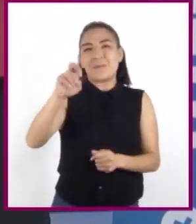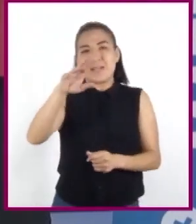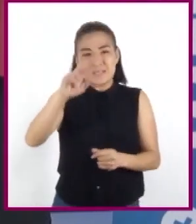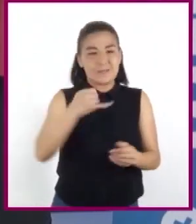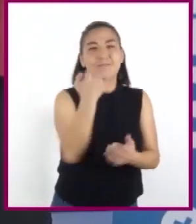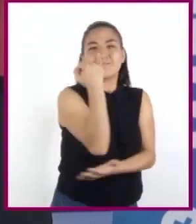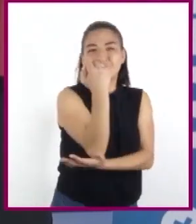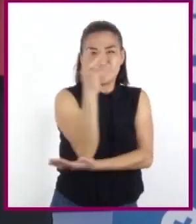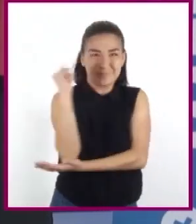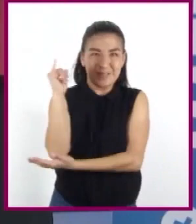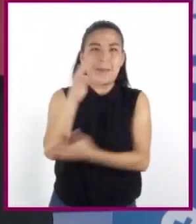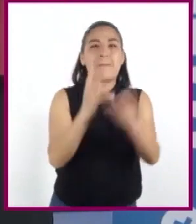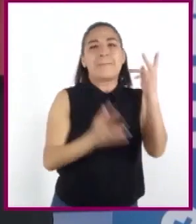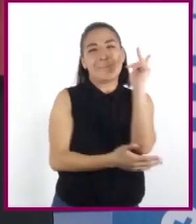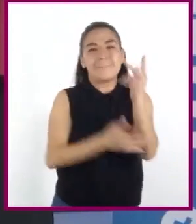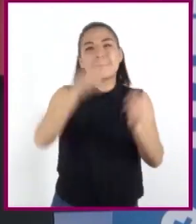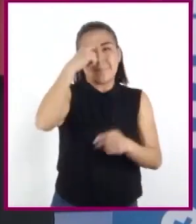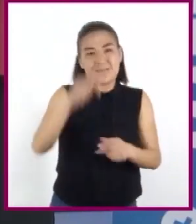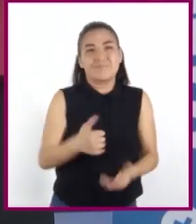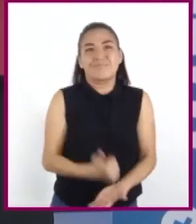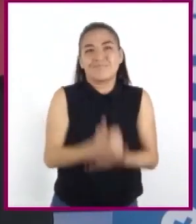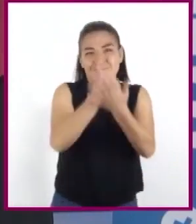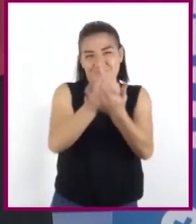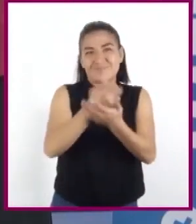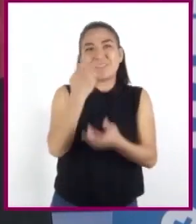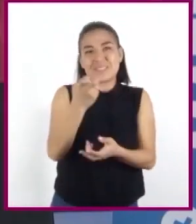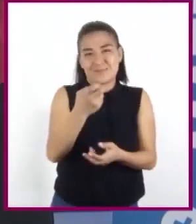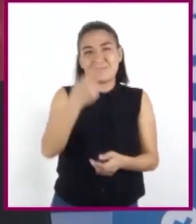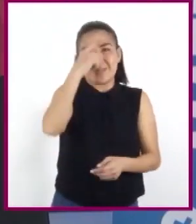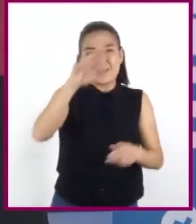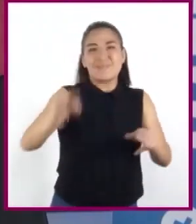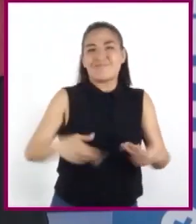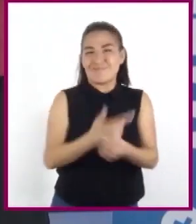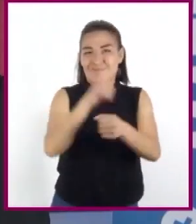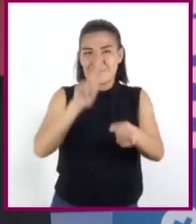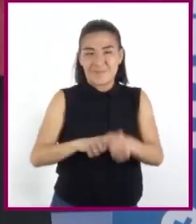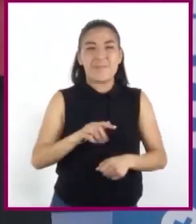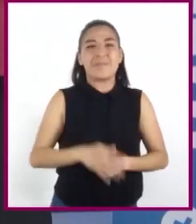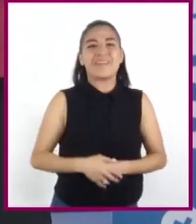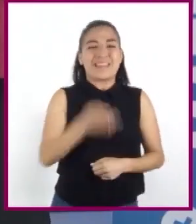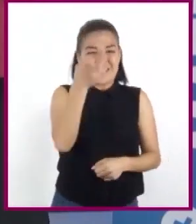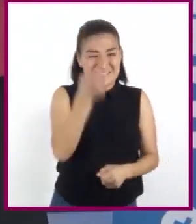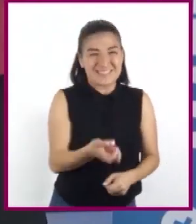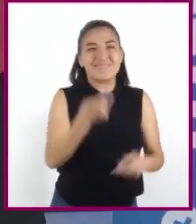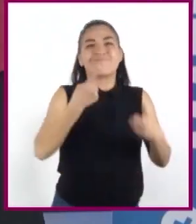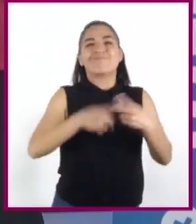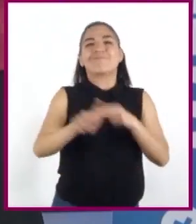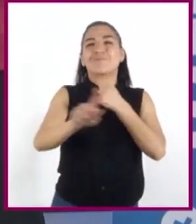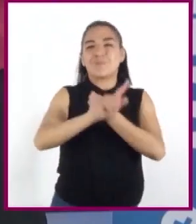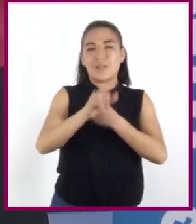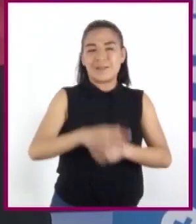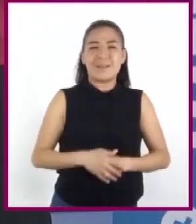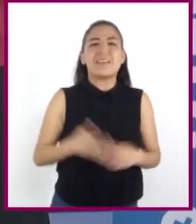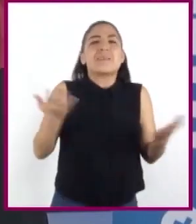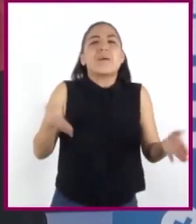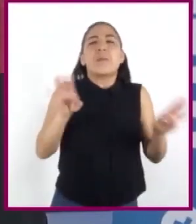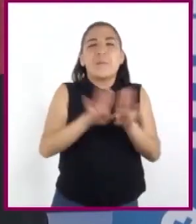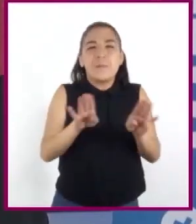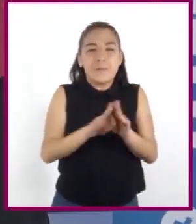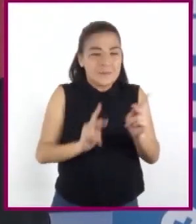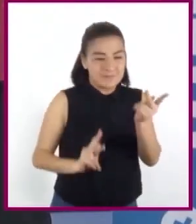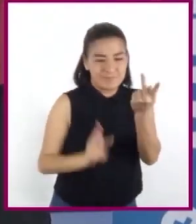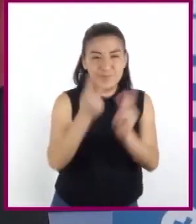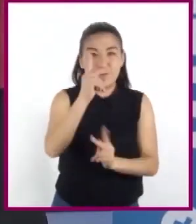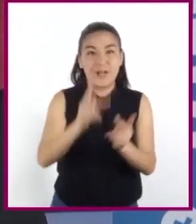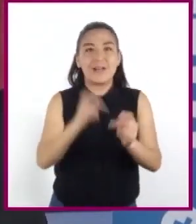ayudan de múltiples formas a la naturaleza. Y aquí es donde empiezan los problemas. La situación era que solamente